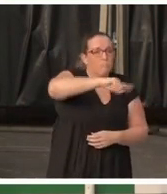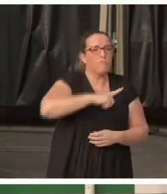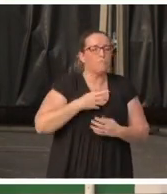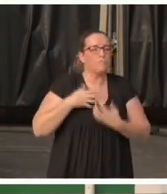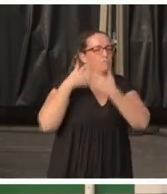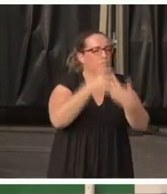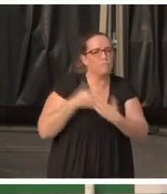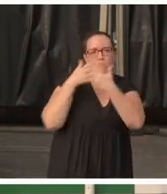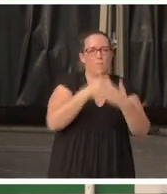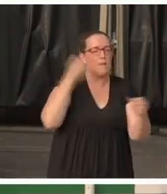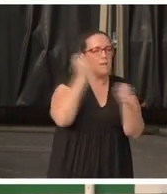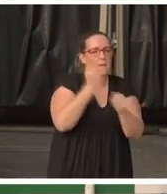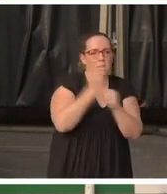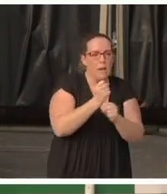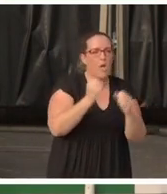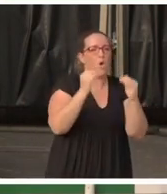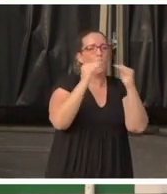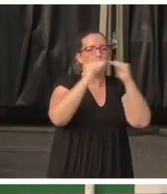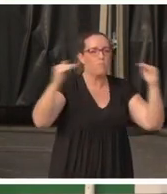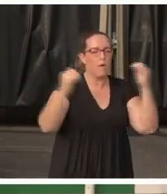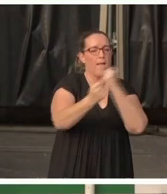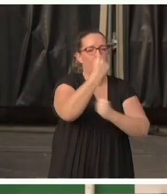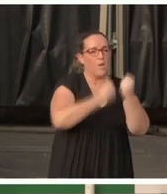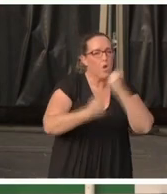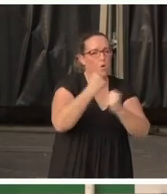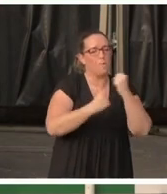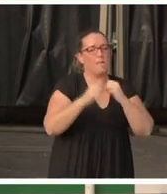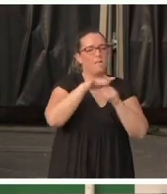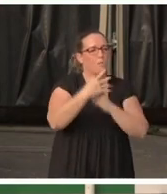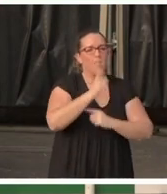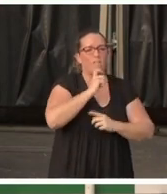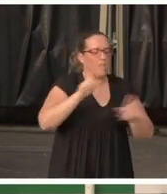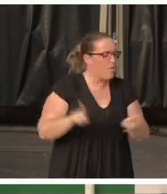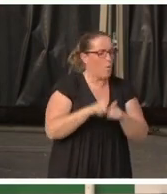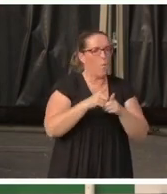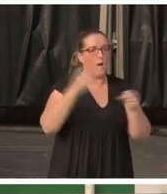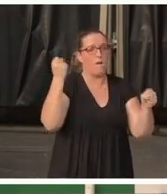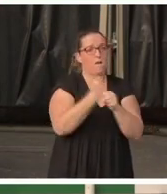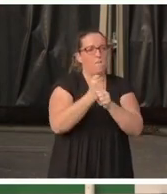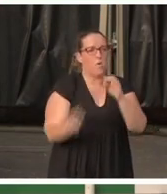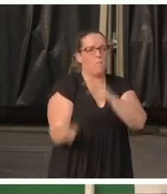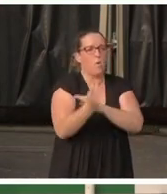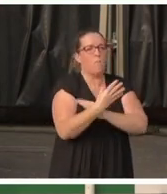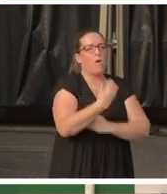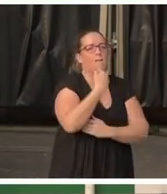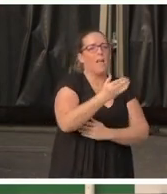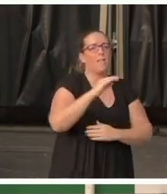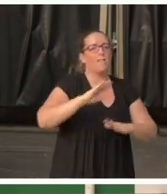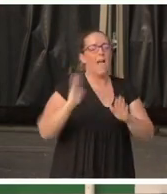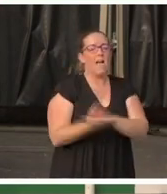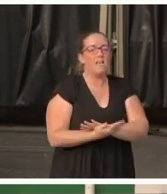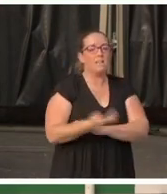el empleo y la economía en los momentos más difíciles. Hemos creado empleo gracias a los ERTEs. Hemos subido el salario